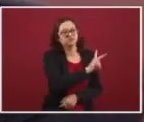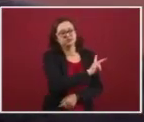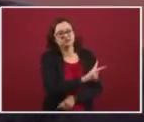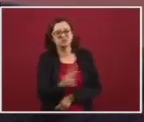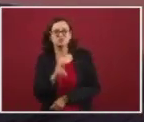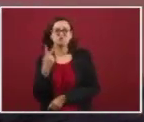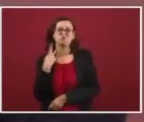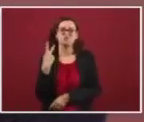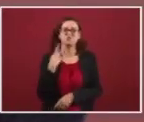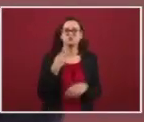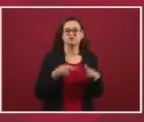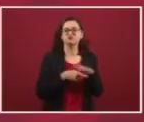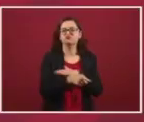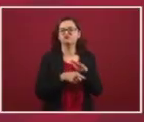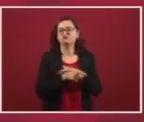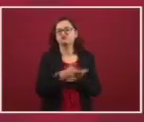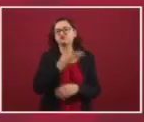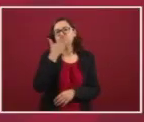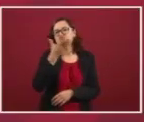prevaleció